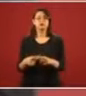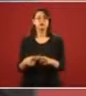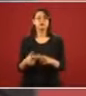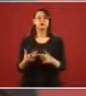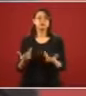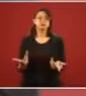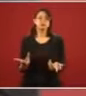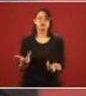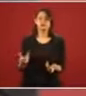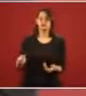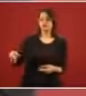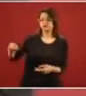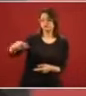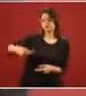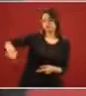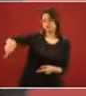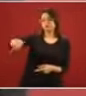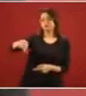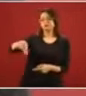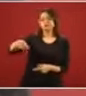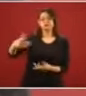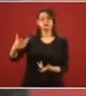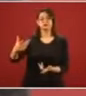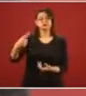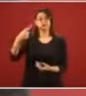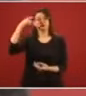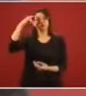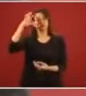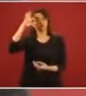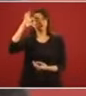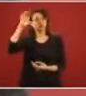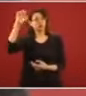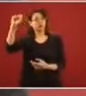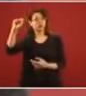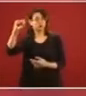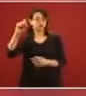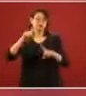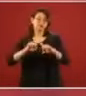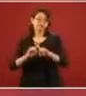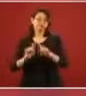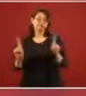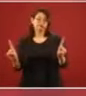tienen una manera distinta de pensar,